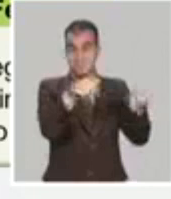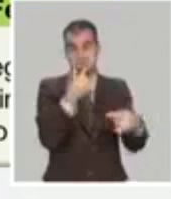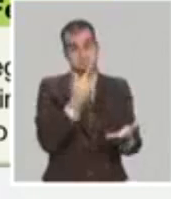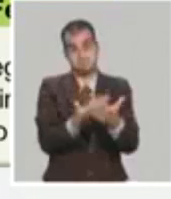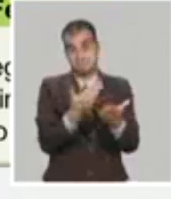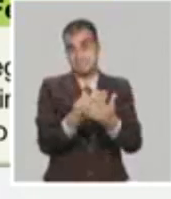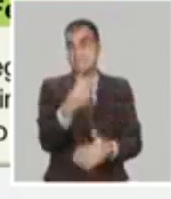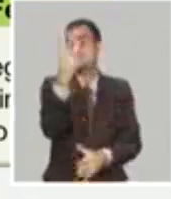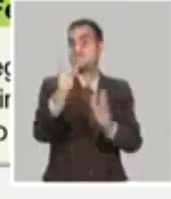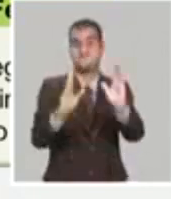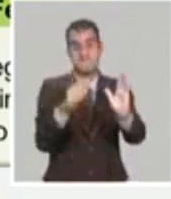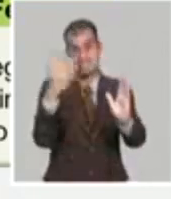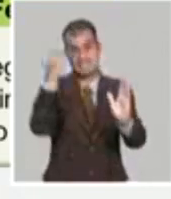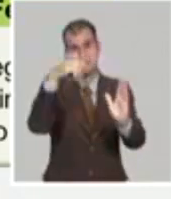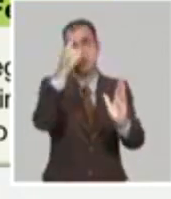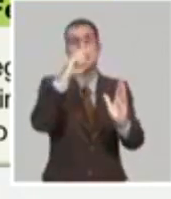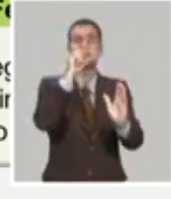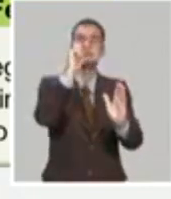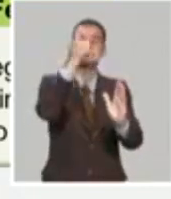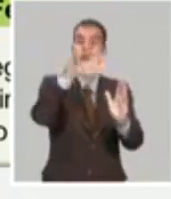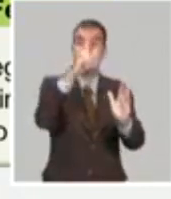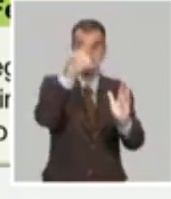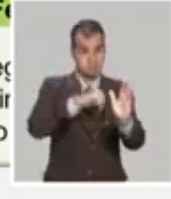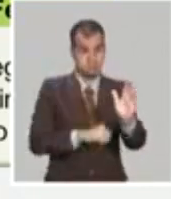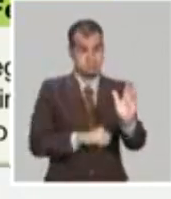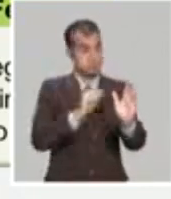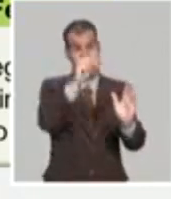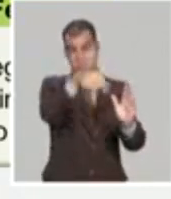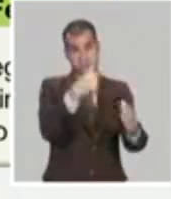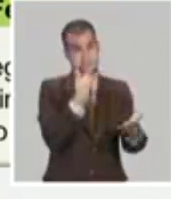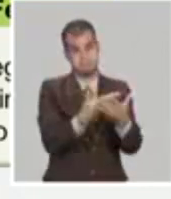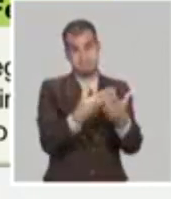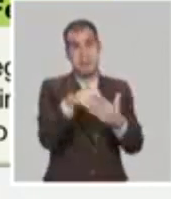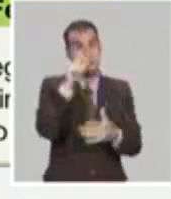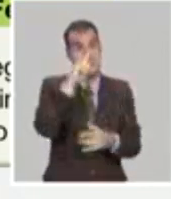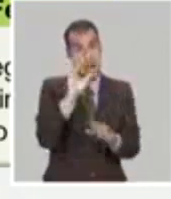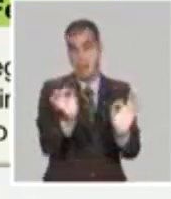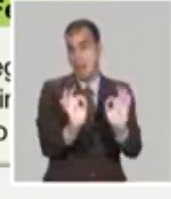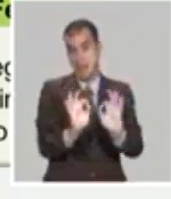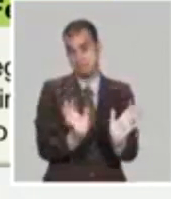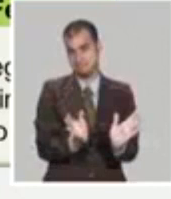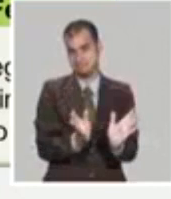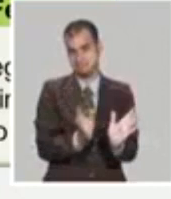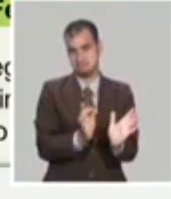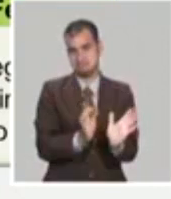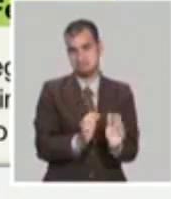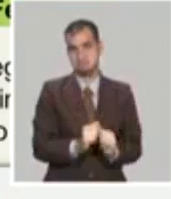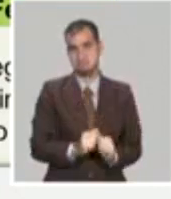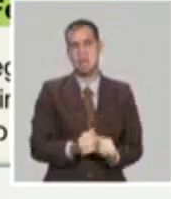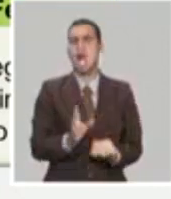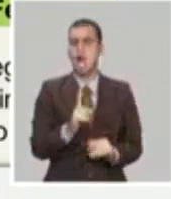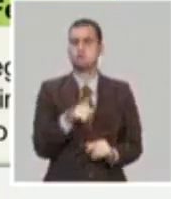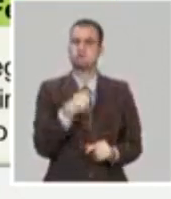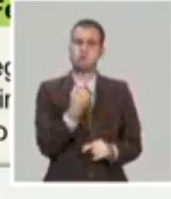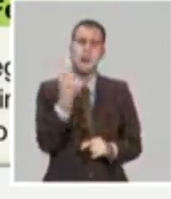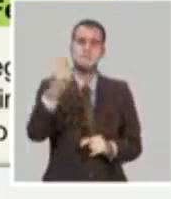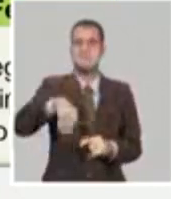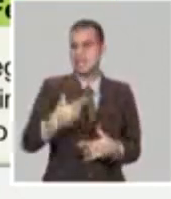ensayo clínico de Abdala, del candidato a vacunar a Abdala. Por lo tanto, pero empezamos ya a avanzar